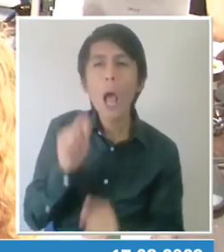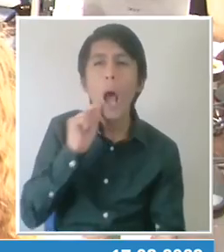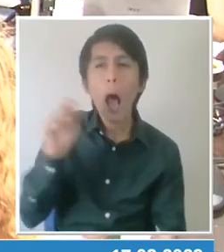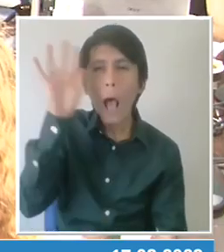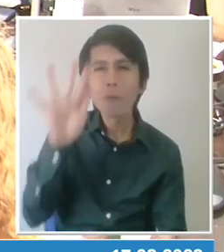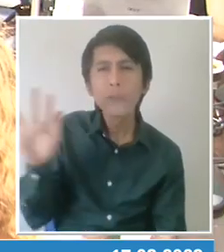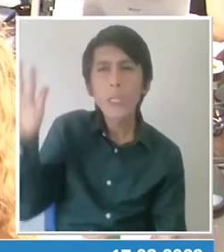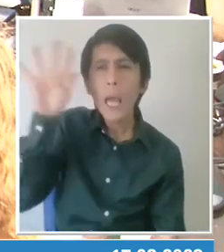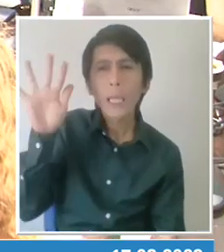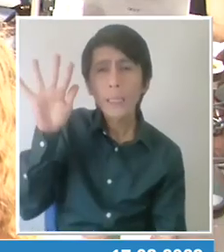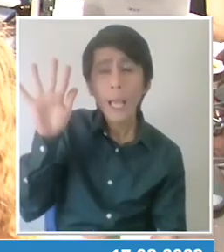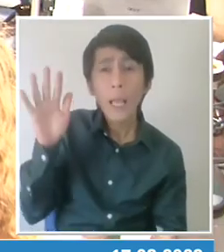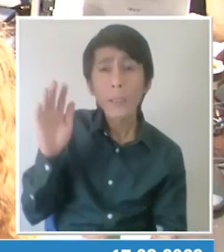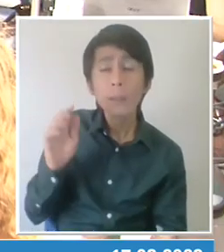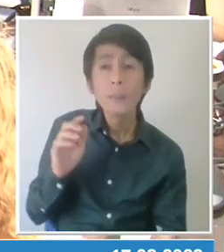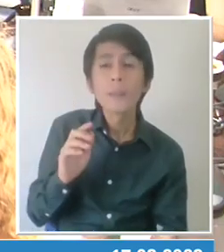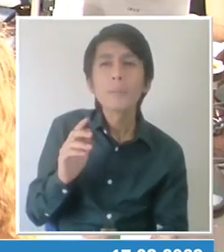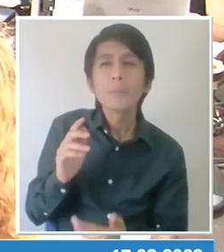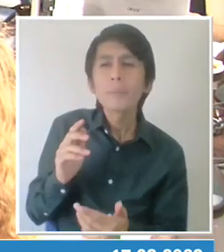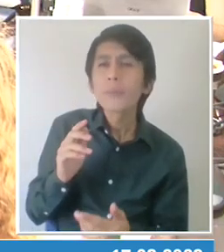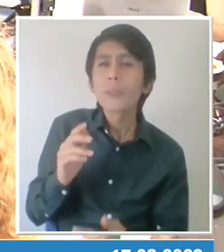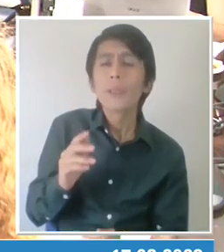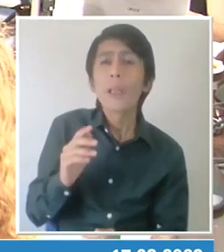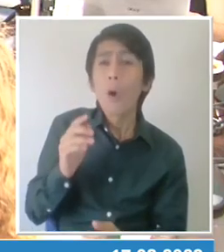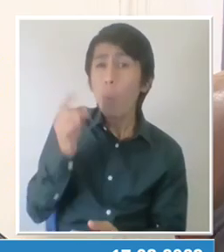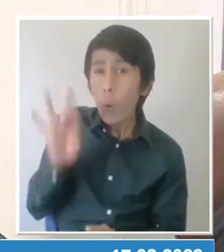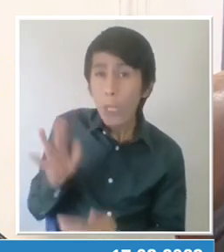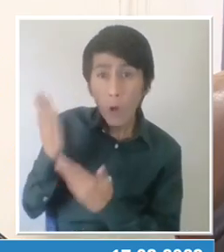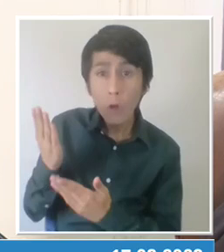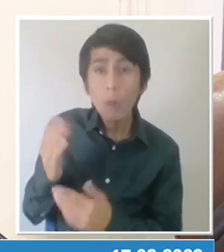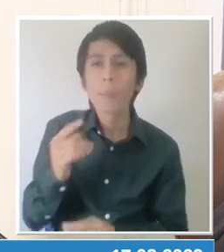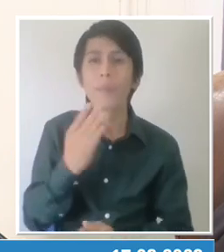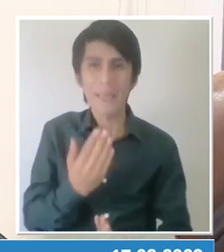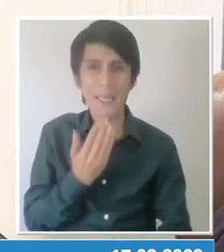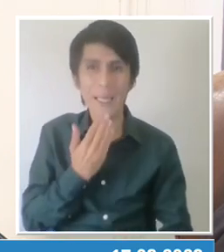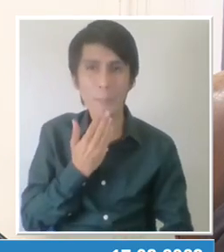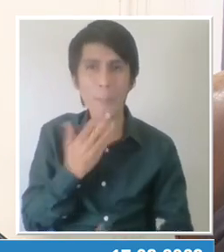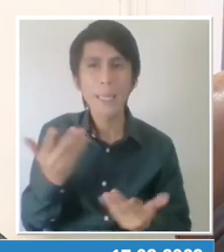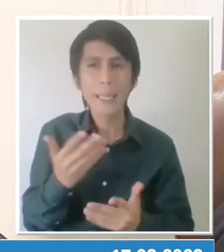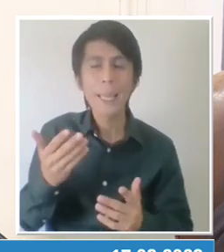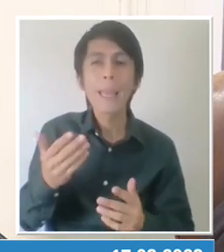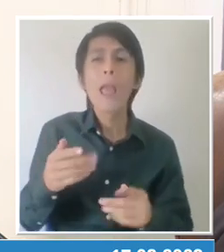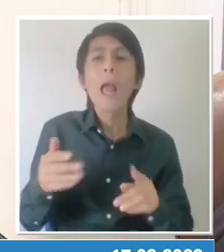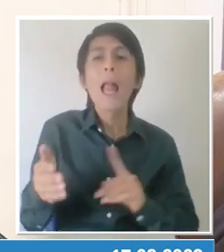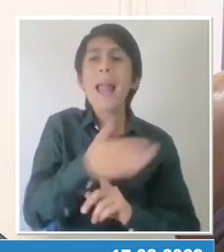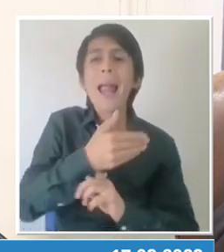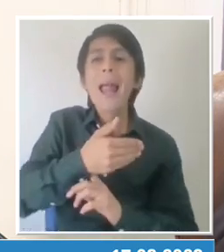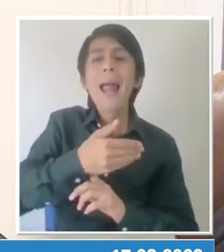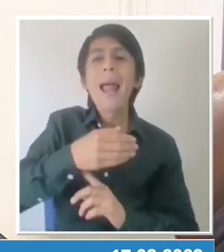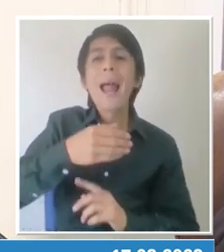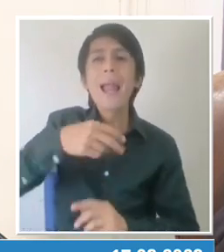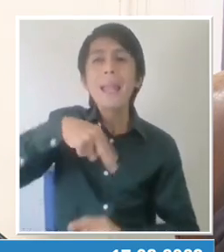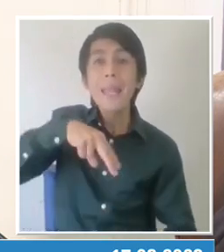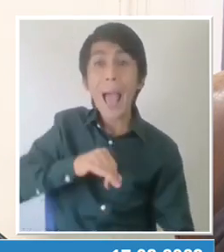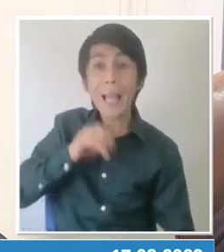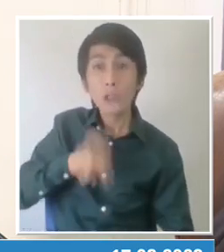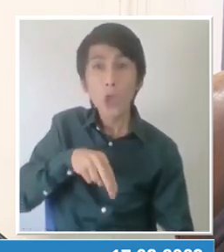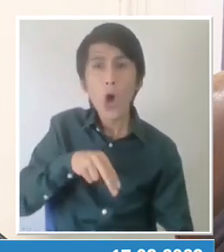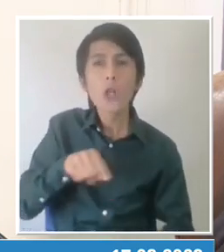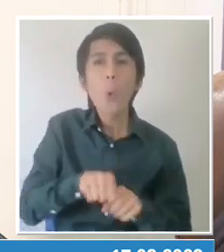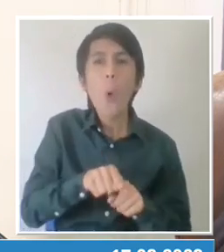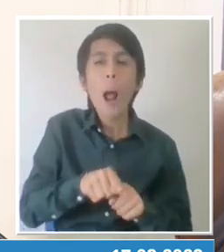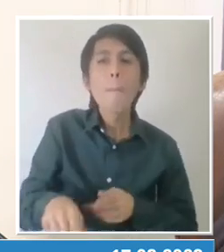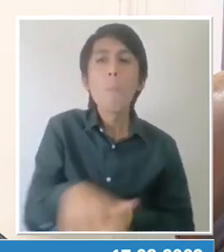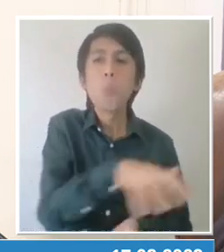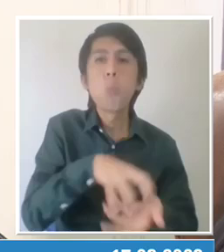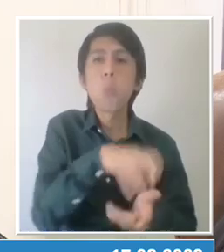Ernest Renan, sino que es la nación como el pueblo soberano ejerciendo